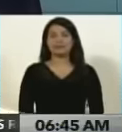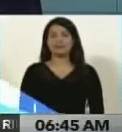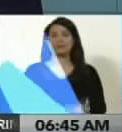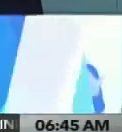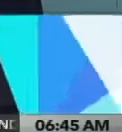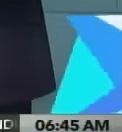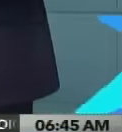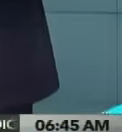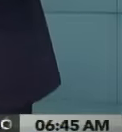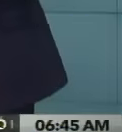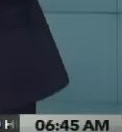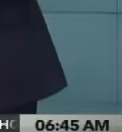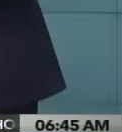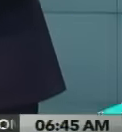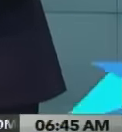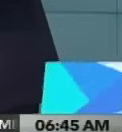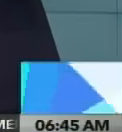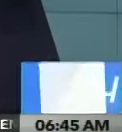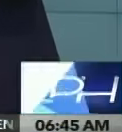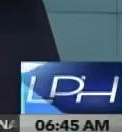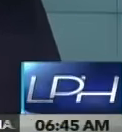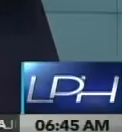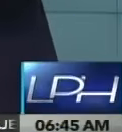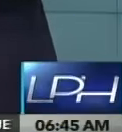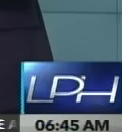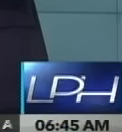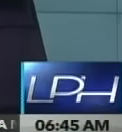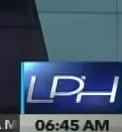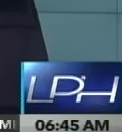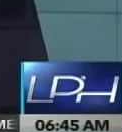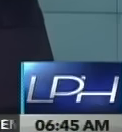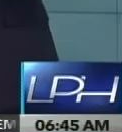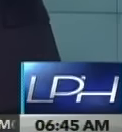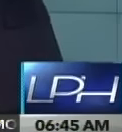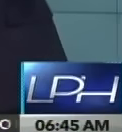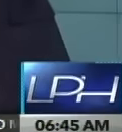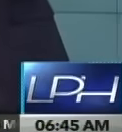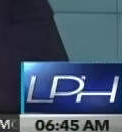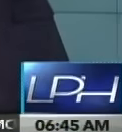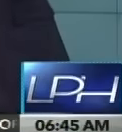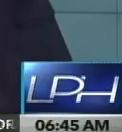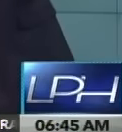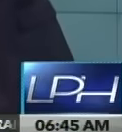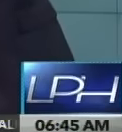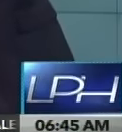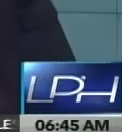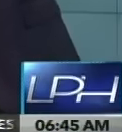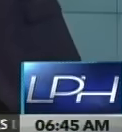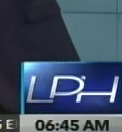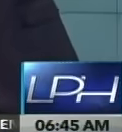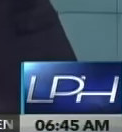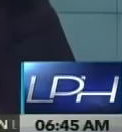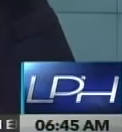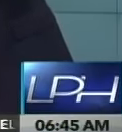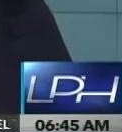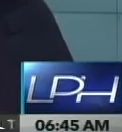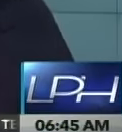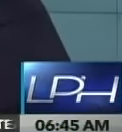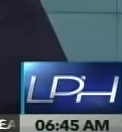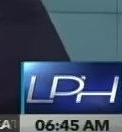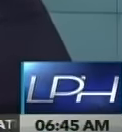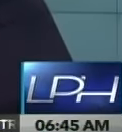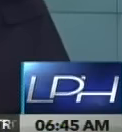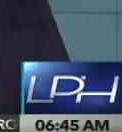Jiménez y que obviamente deparó lamentablemente una traición a las fuerzas populares para que llegara una cúpula de la burguesía,